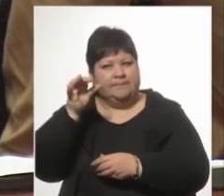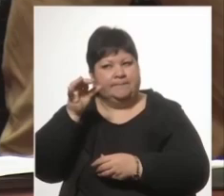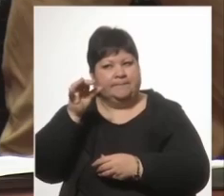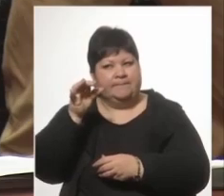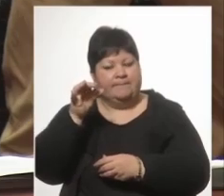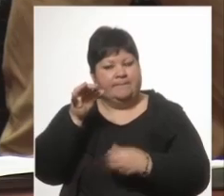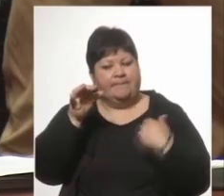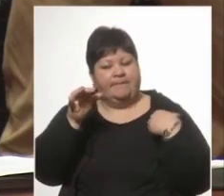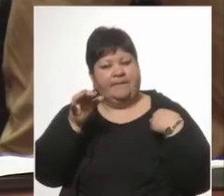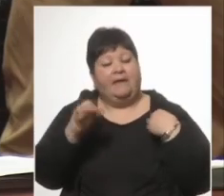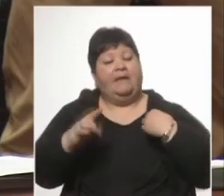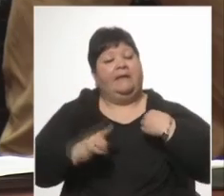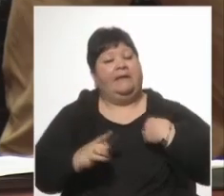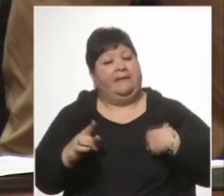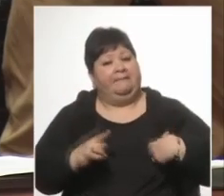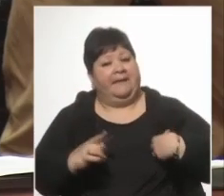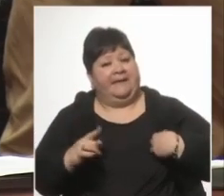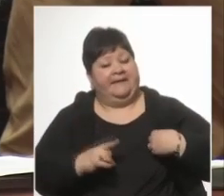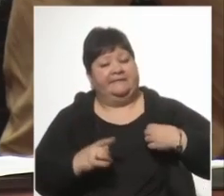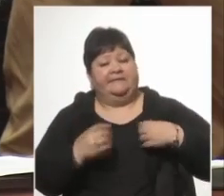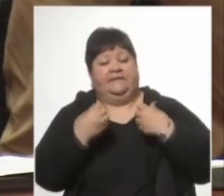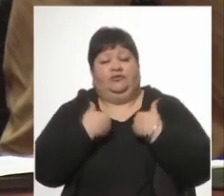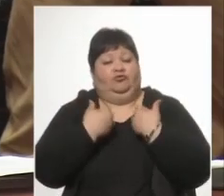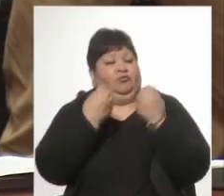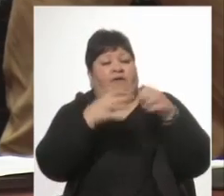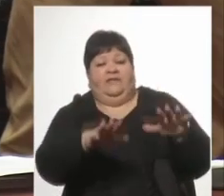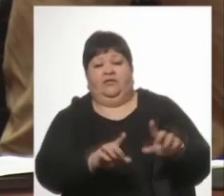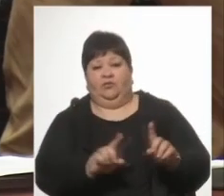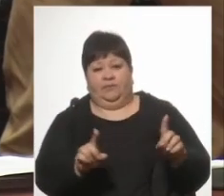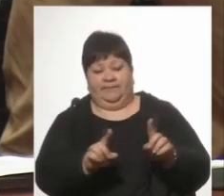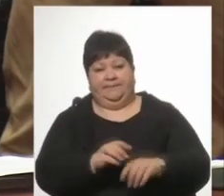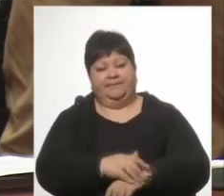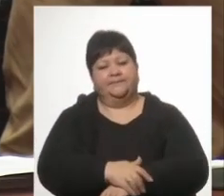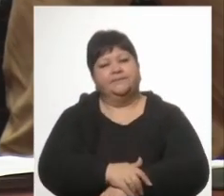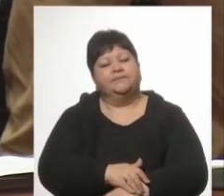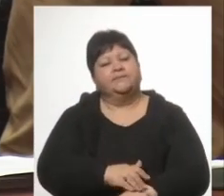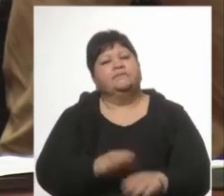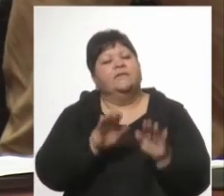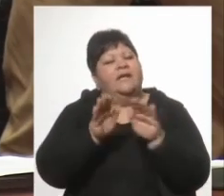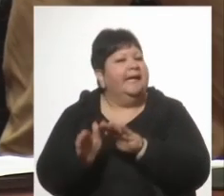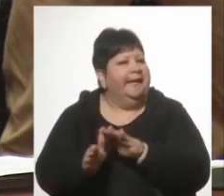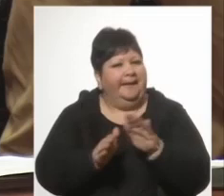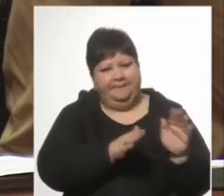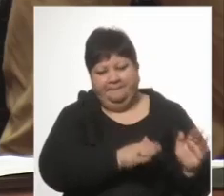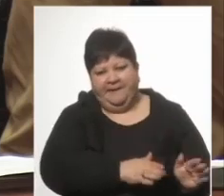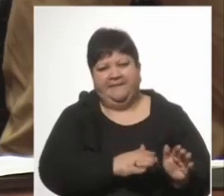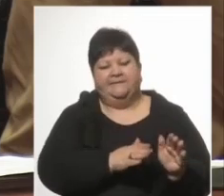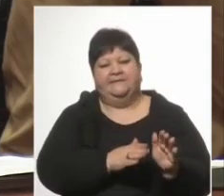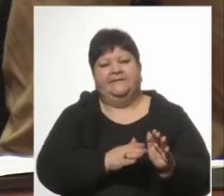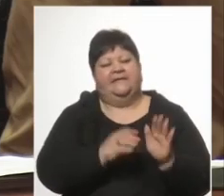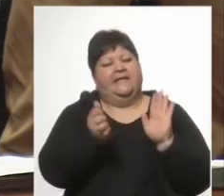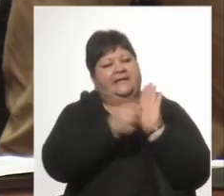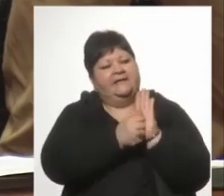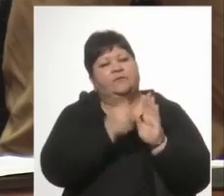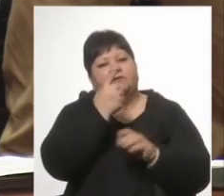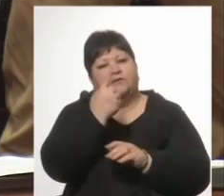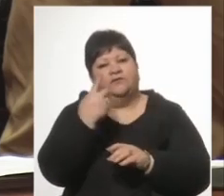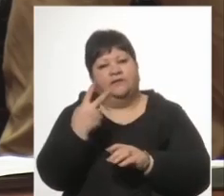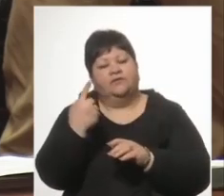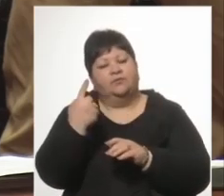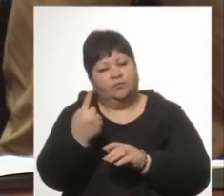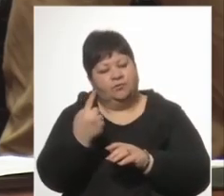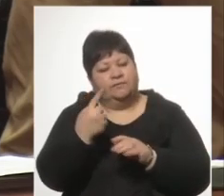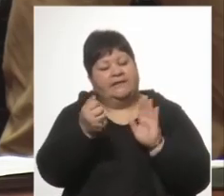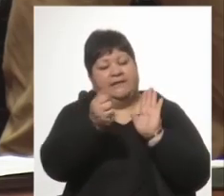que tienen la expectativa de que no los abandone. Más allá de lo expresado en el artículo 121 del reglamento